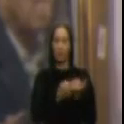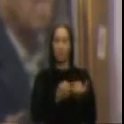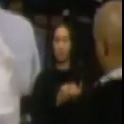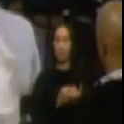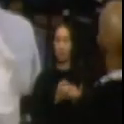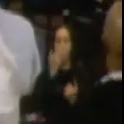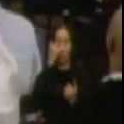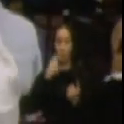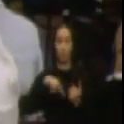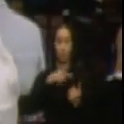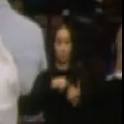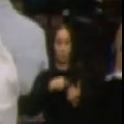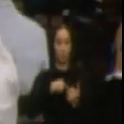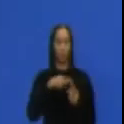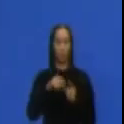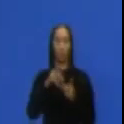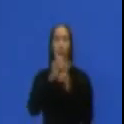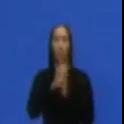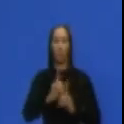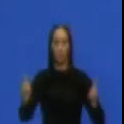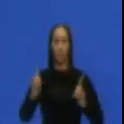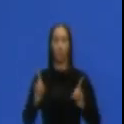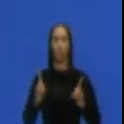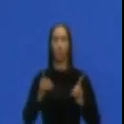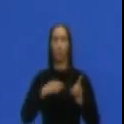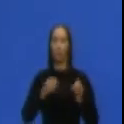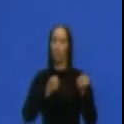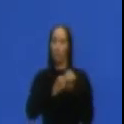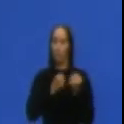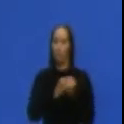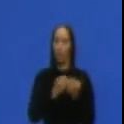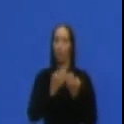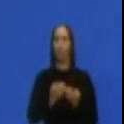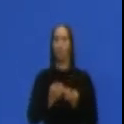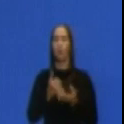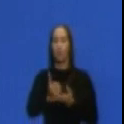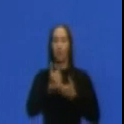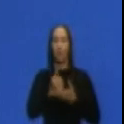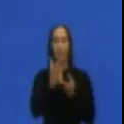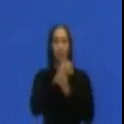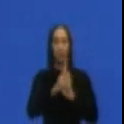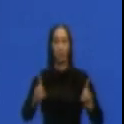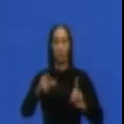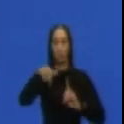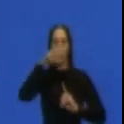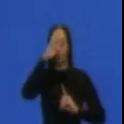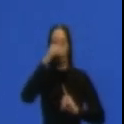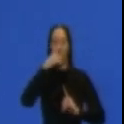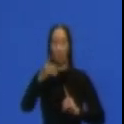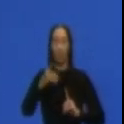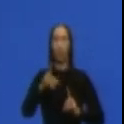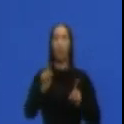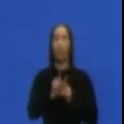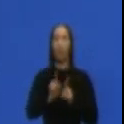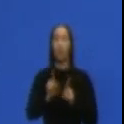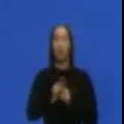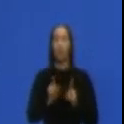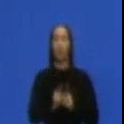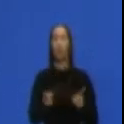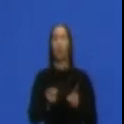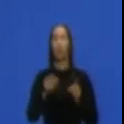Nosotros somos eminentemente democráticos y vamos a defender la democracia en la República Dominicana Y también vamos a